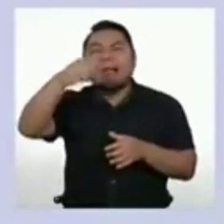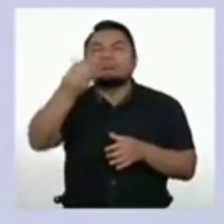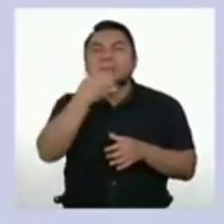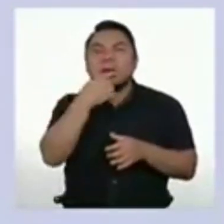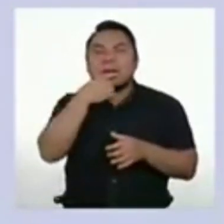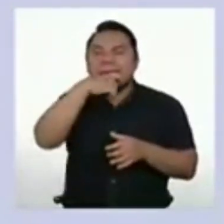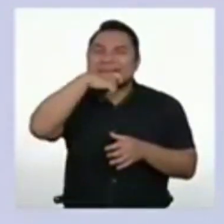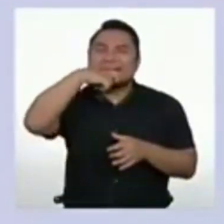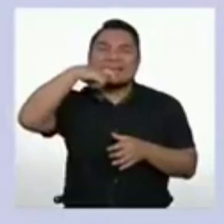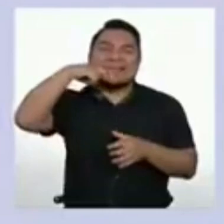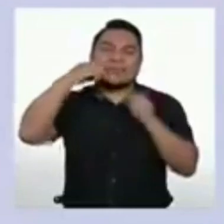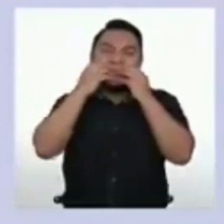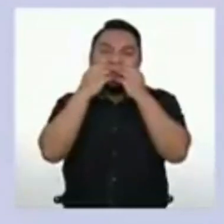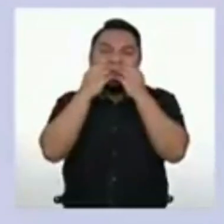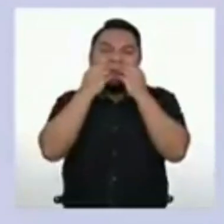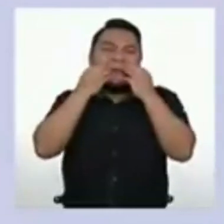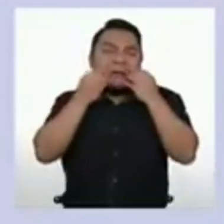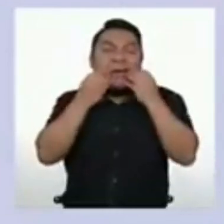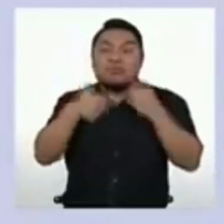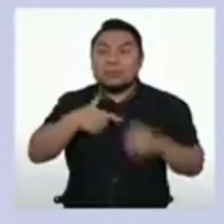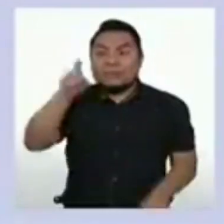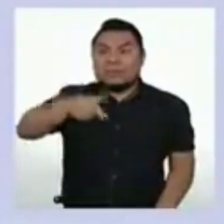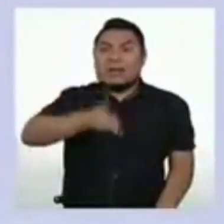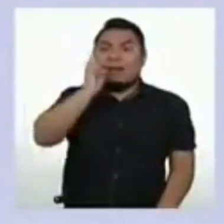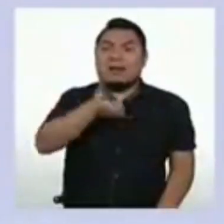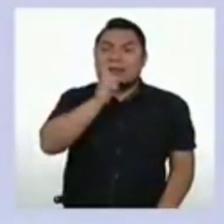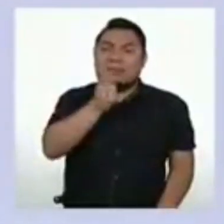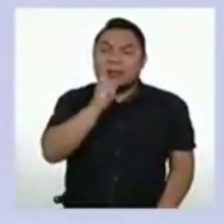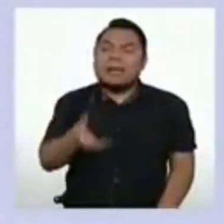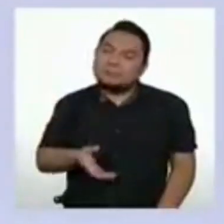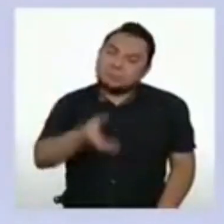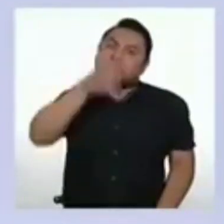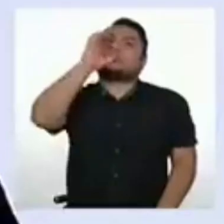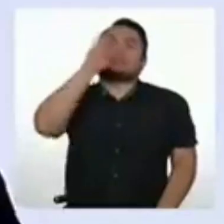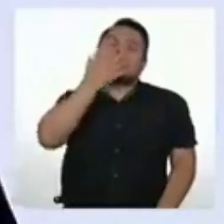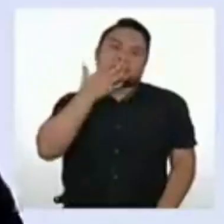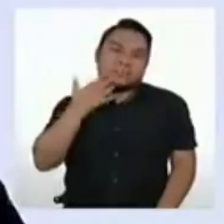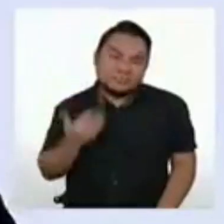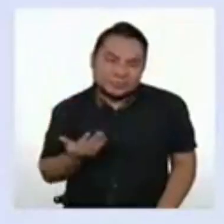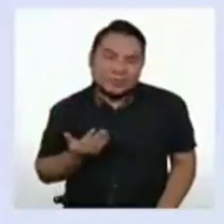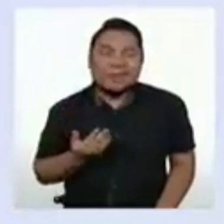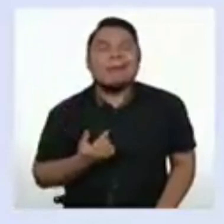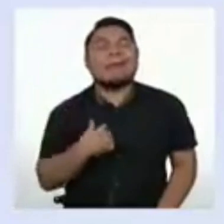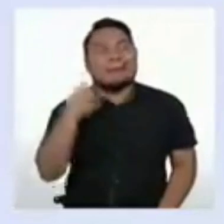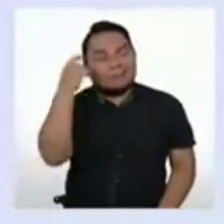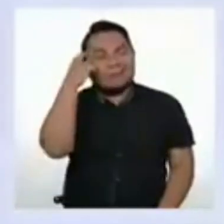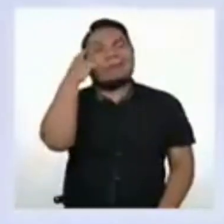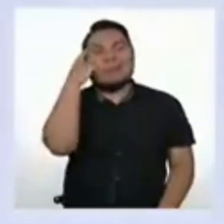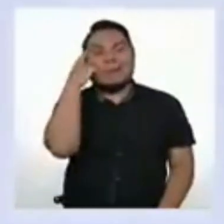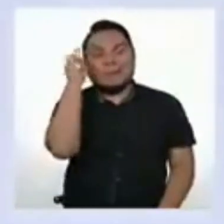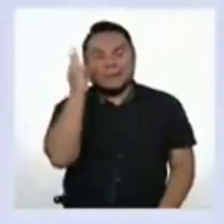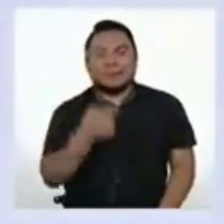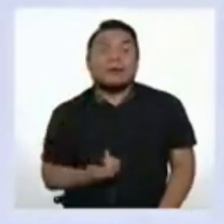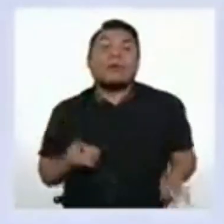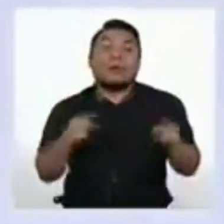nos están pidiendo poder darles el agua que necesitan para estar bien nuevamente. Ahora todo tiene más sentido, profesor.